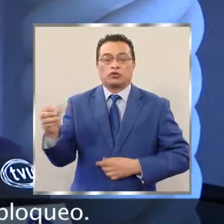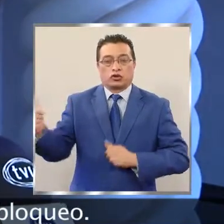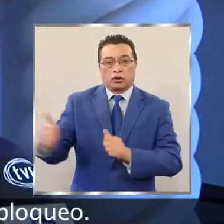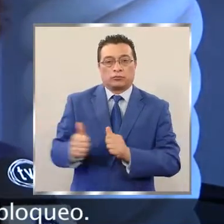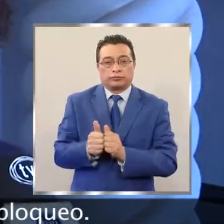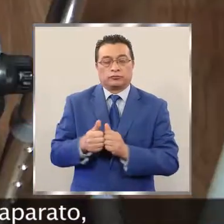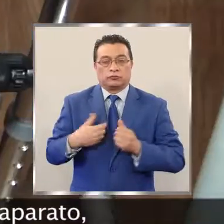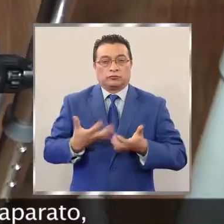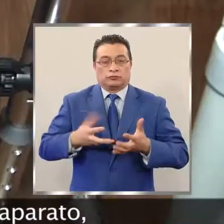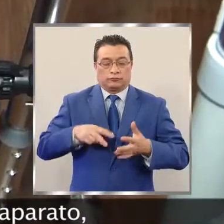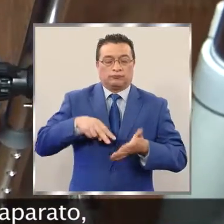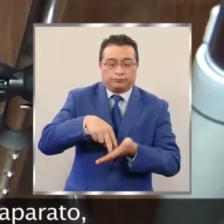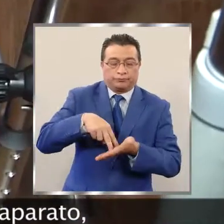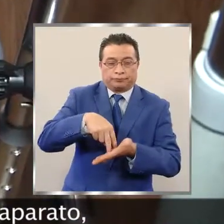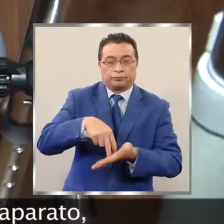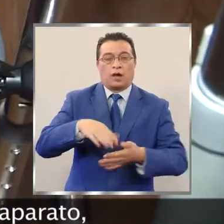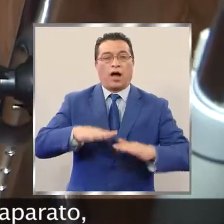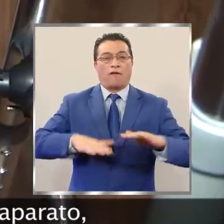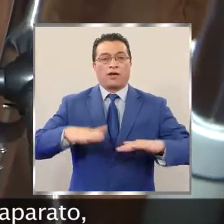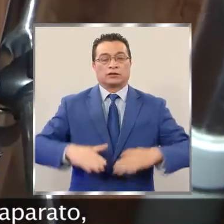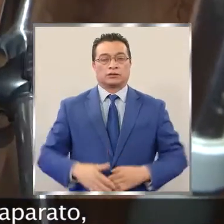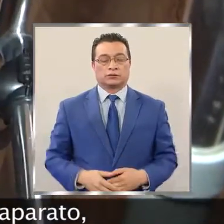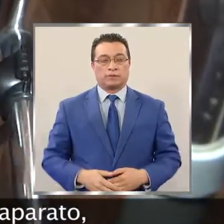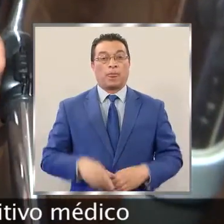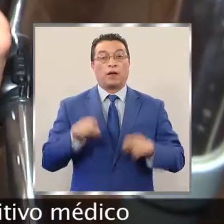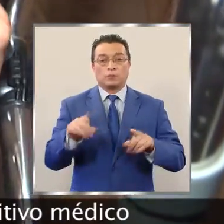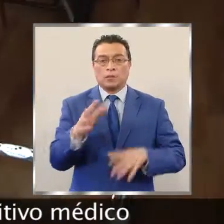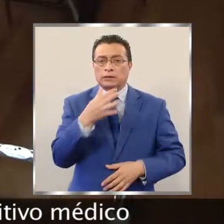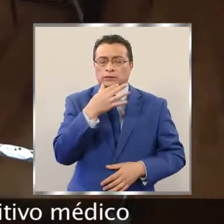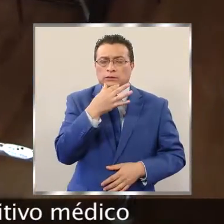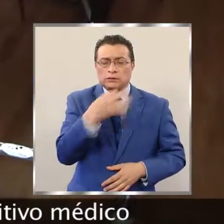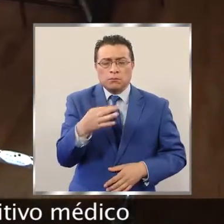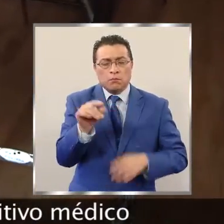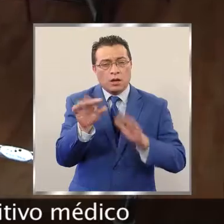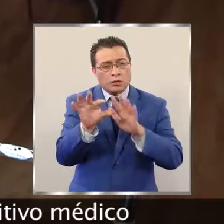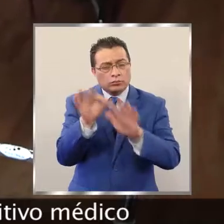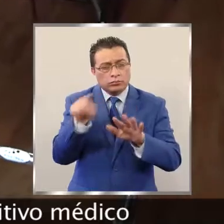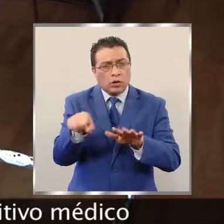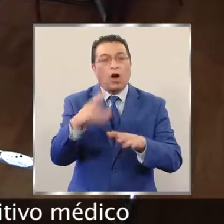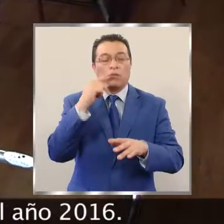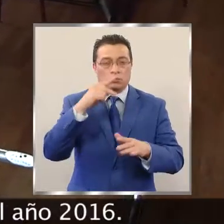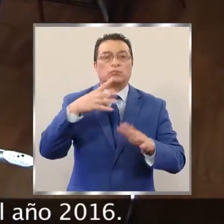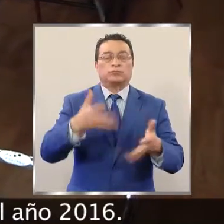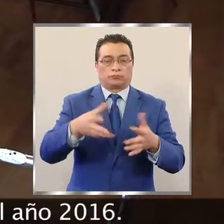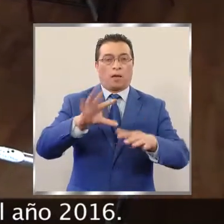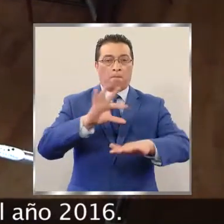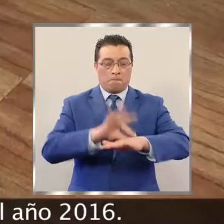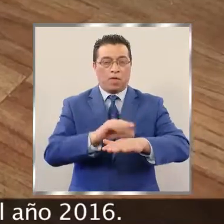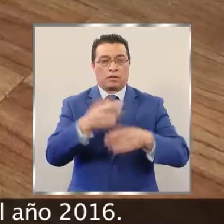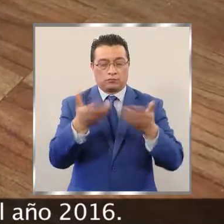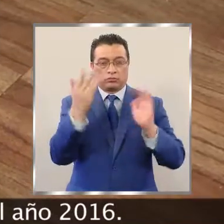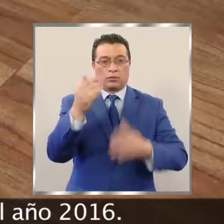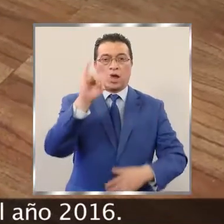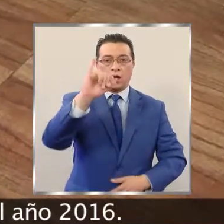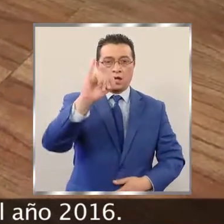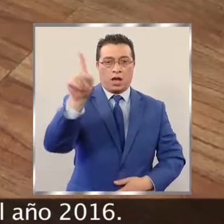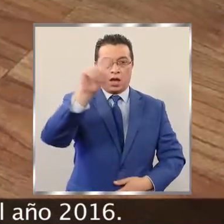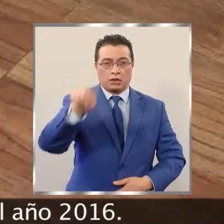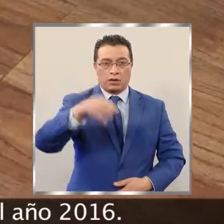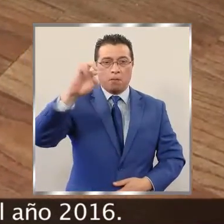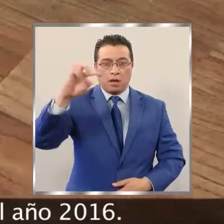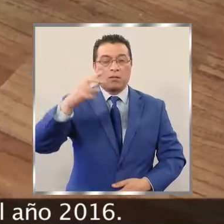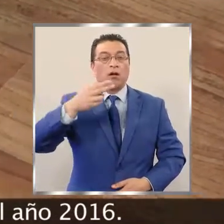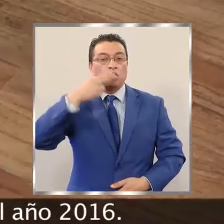me sacara del bloqueo. Este nuevo pero simple aparato fue reconocido como dispositivo médico por el ISP desde